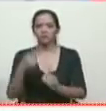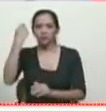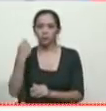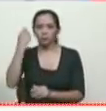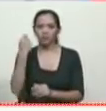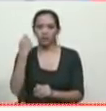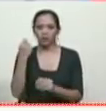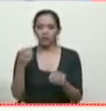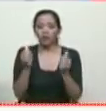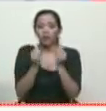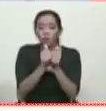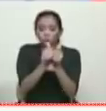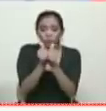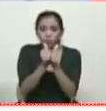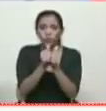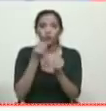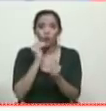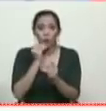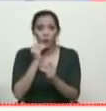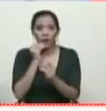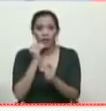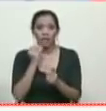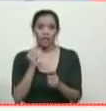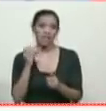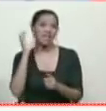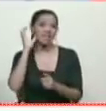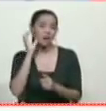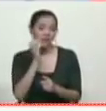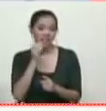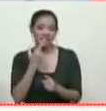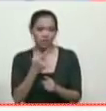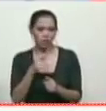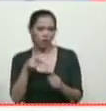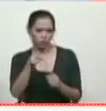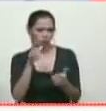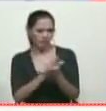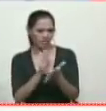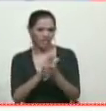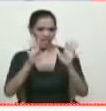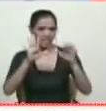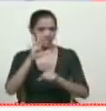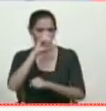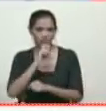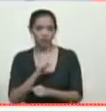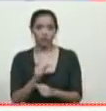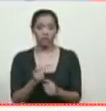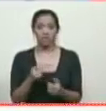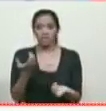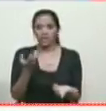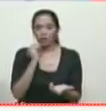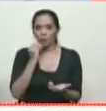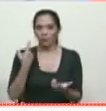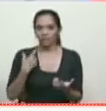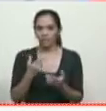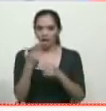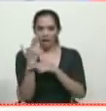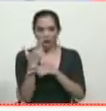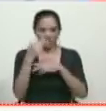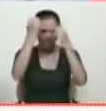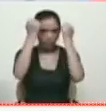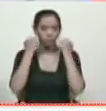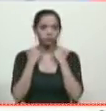edad, de Enrique Capriles cuando le dijo a uno, mira, quédate quieto que tú tienes 15 años y el muchacho estaba armado y